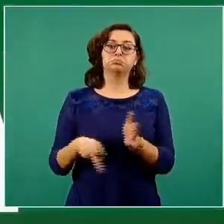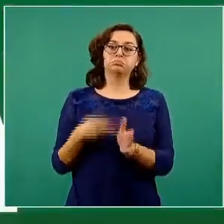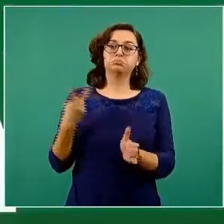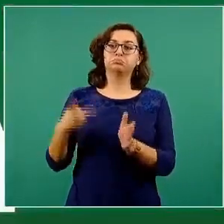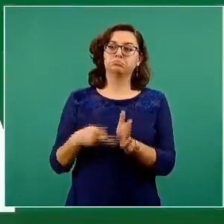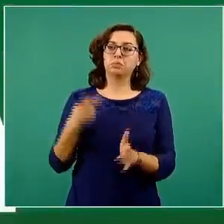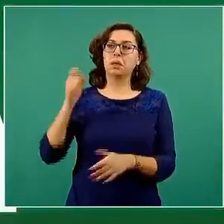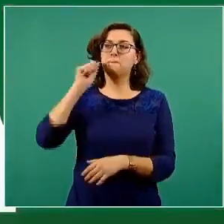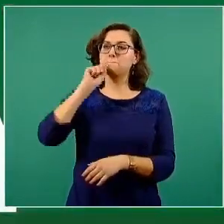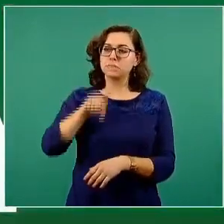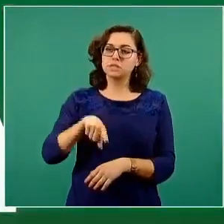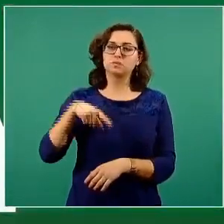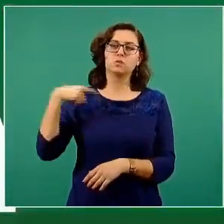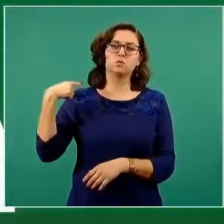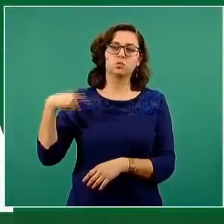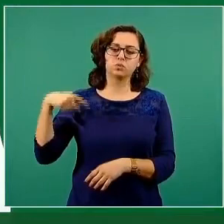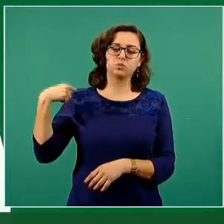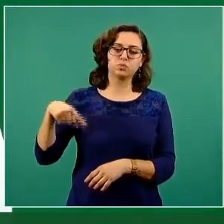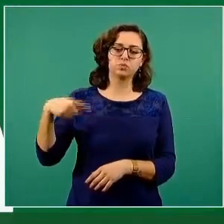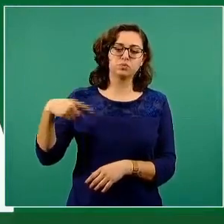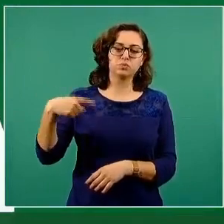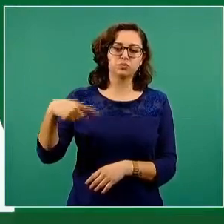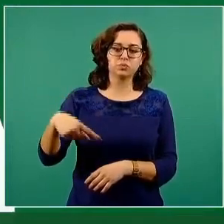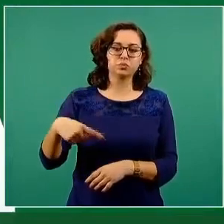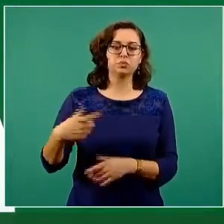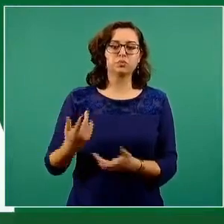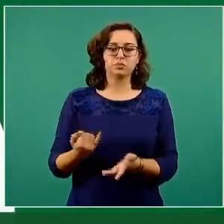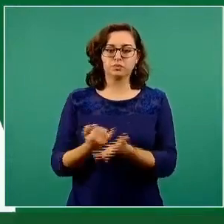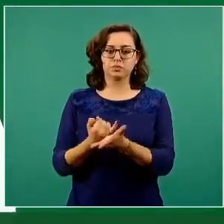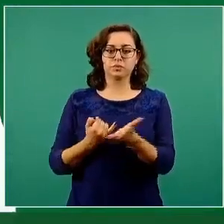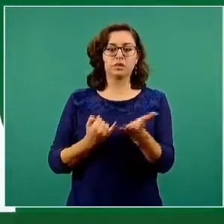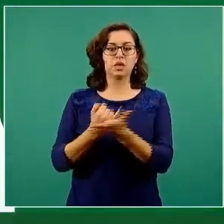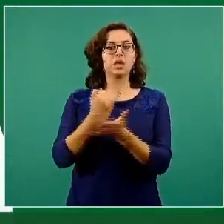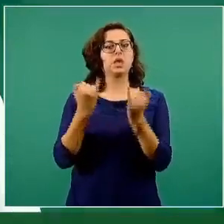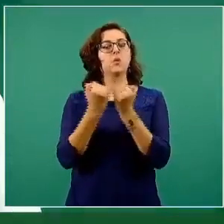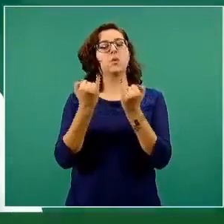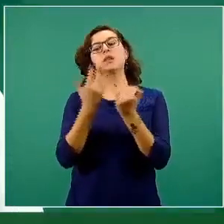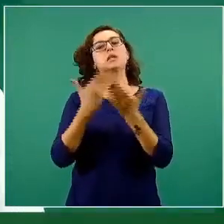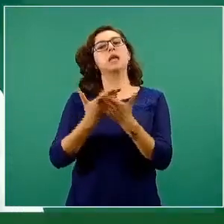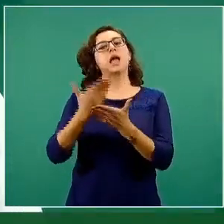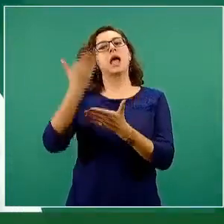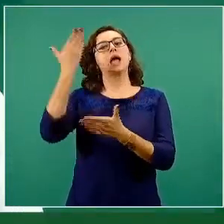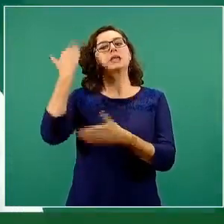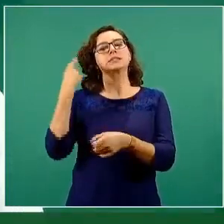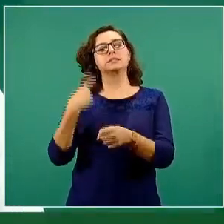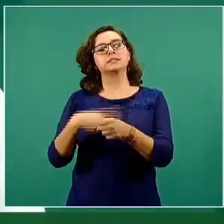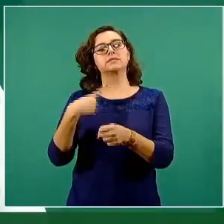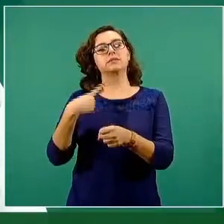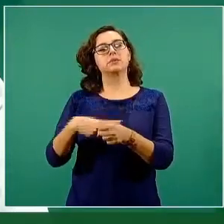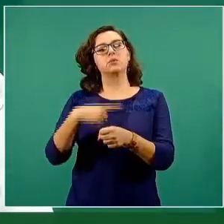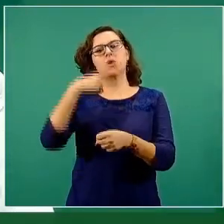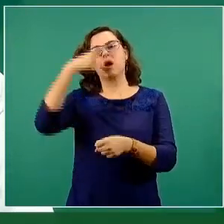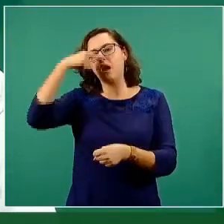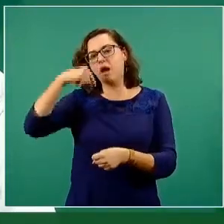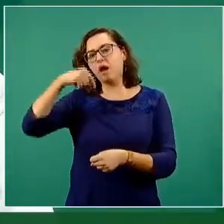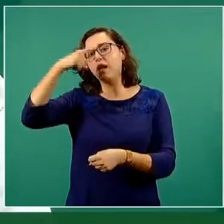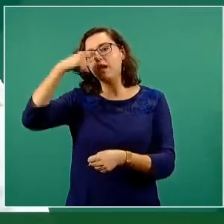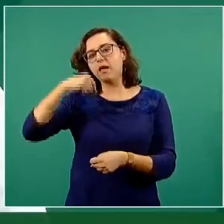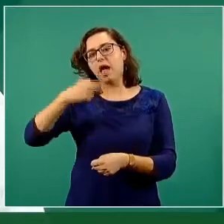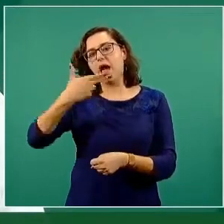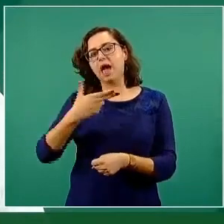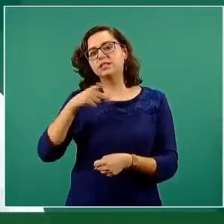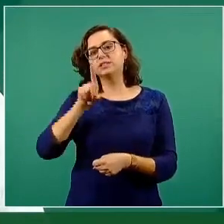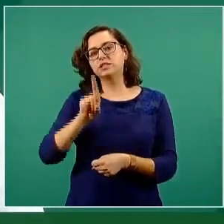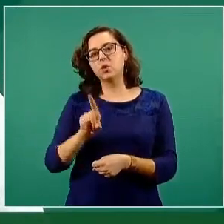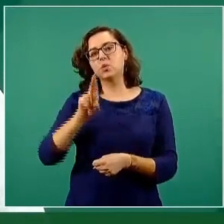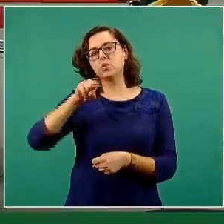una disposición que nos viene de la pandemia de influenza. Cuando tuvimos la pandemia de influenza en 2009, hubo un criterio